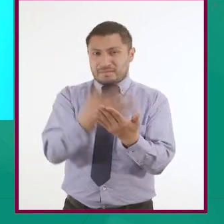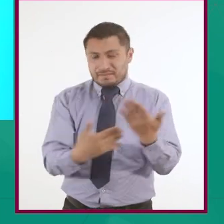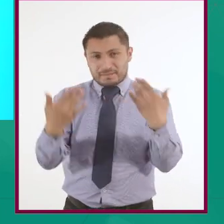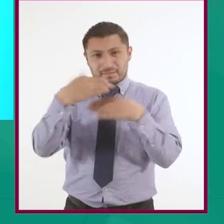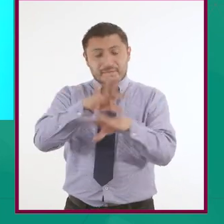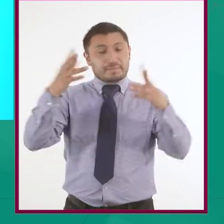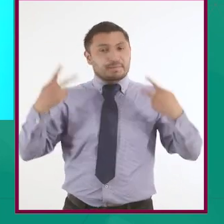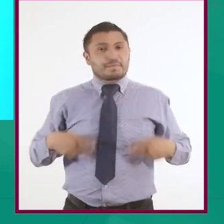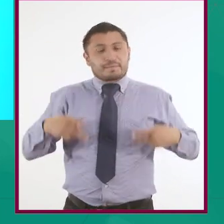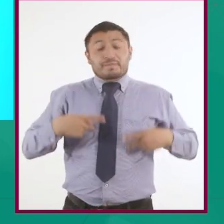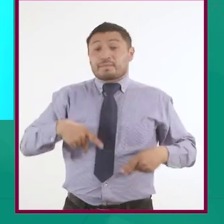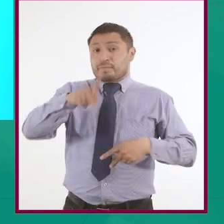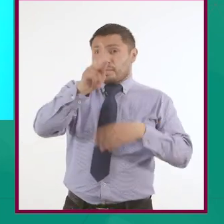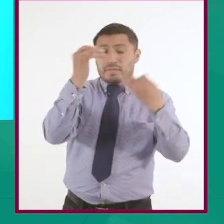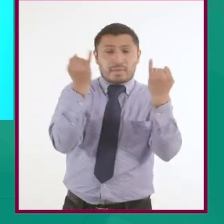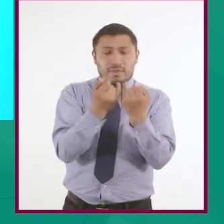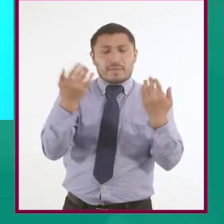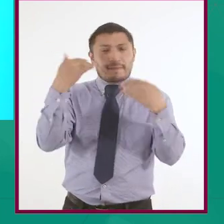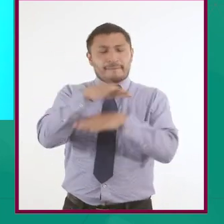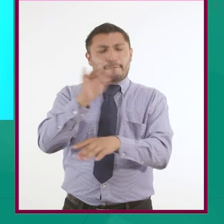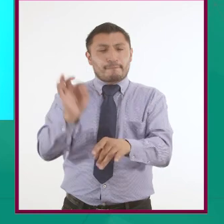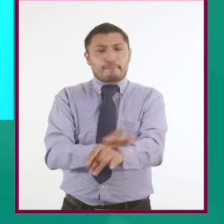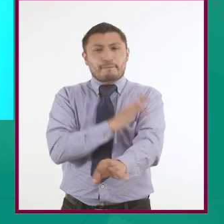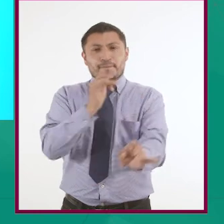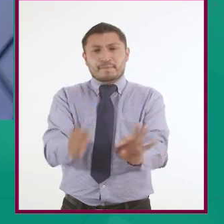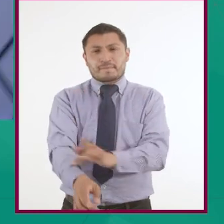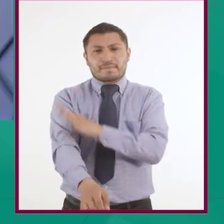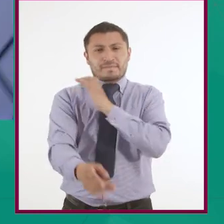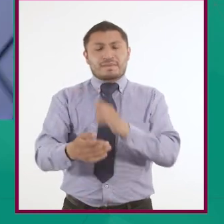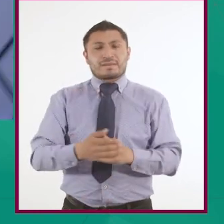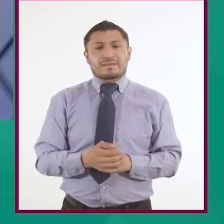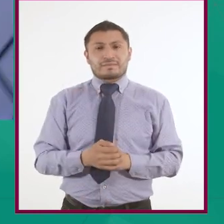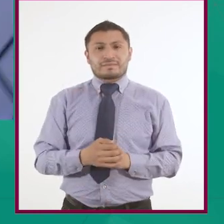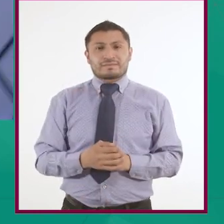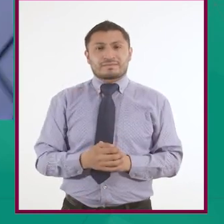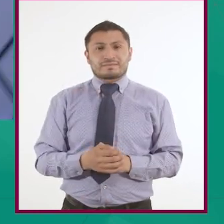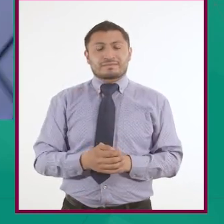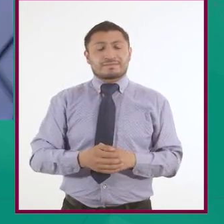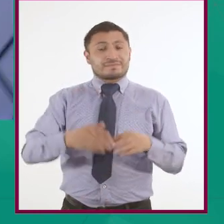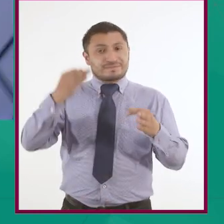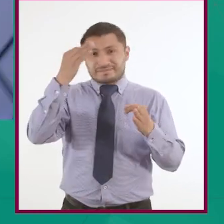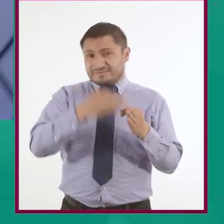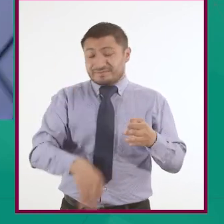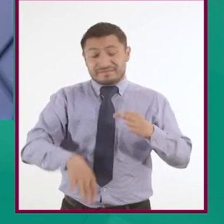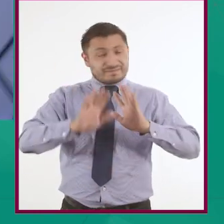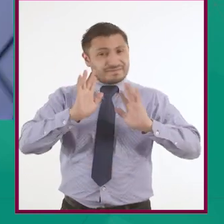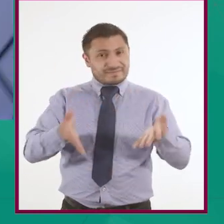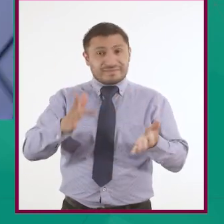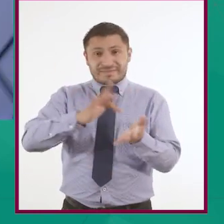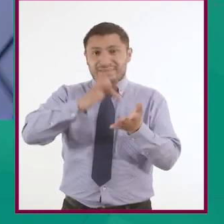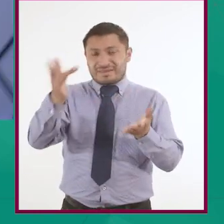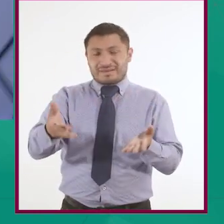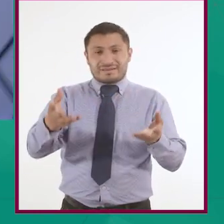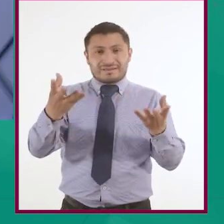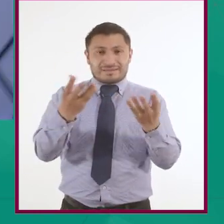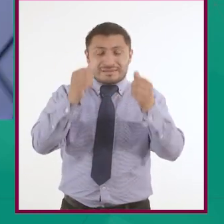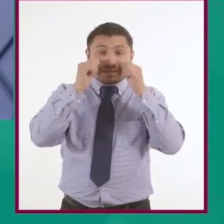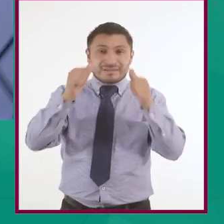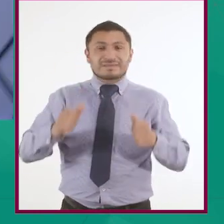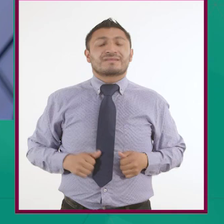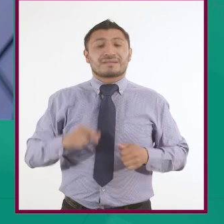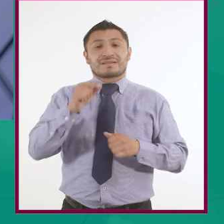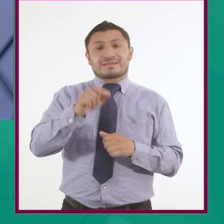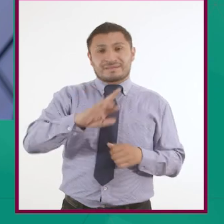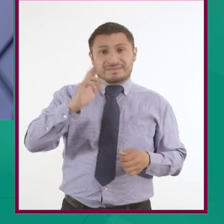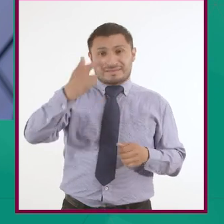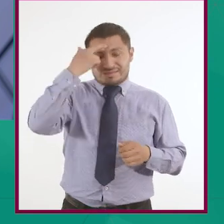las personas, pero también nos hablan de sus emociones. Llegamos al final. Gracias por acompañarme. No te